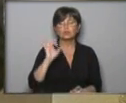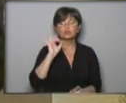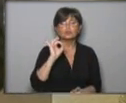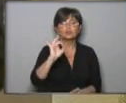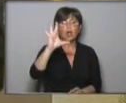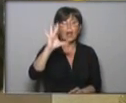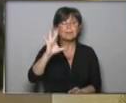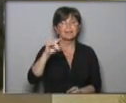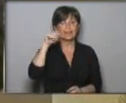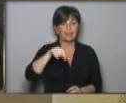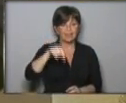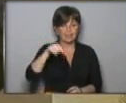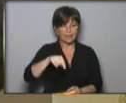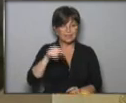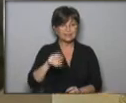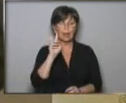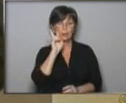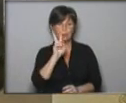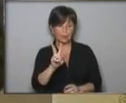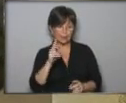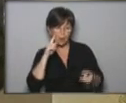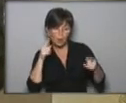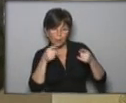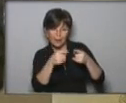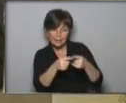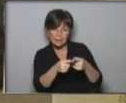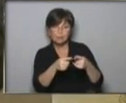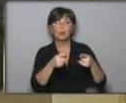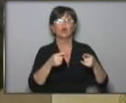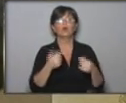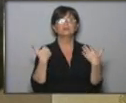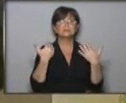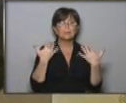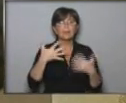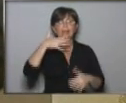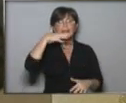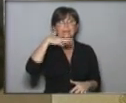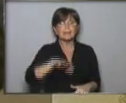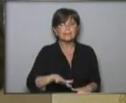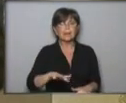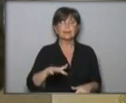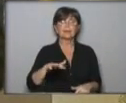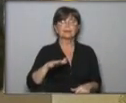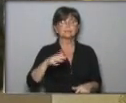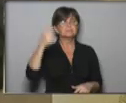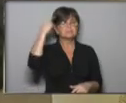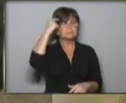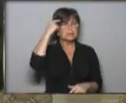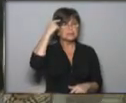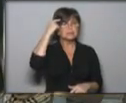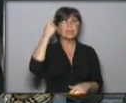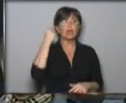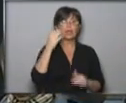Solamente desde esta perspectiva se puede entender con plena razón lo que la Iglesia